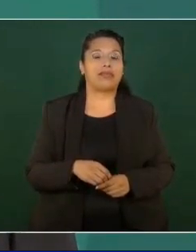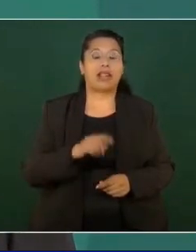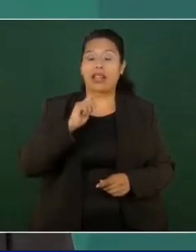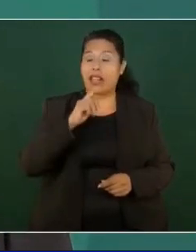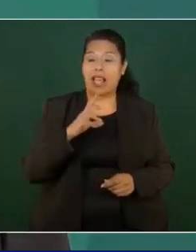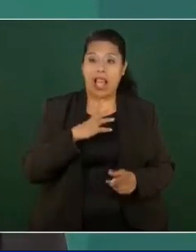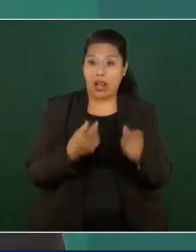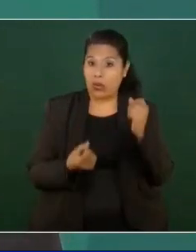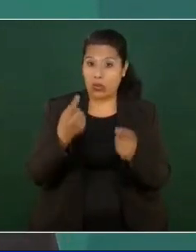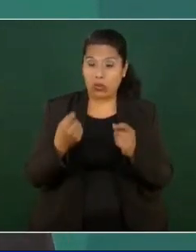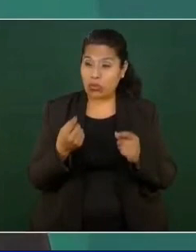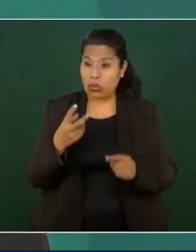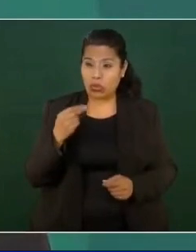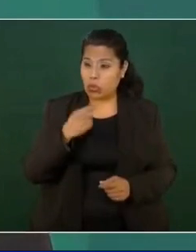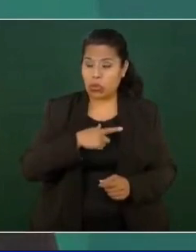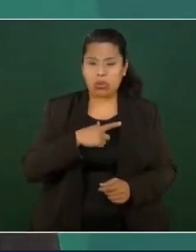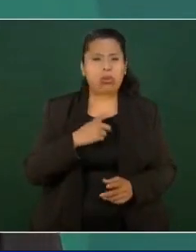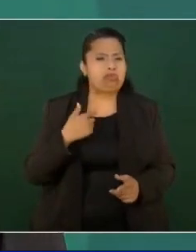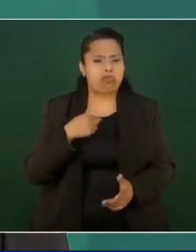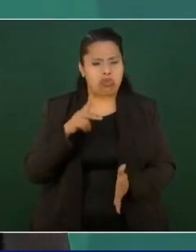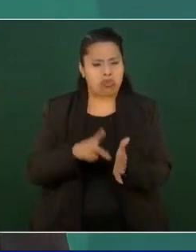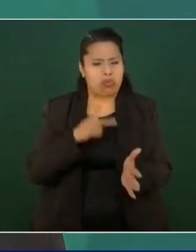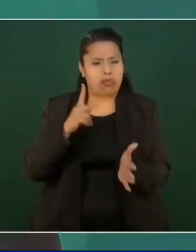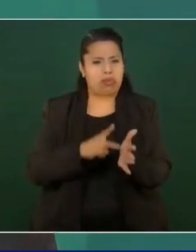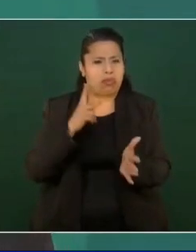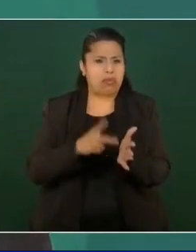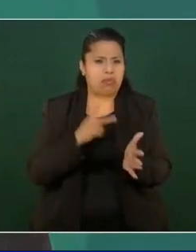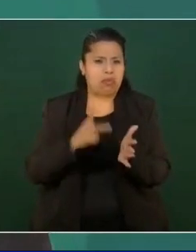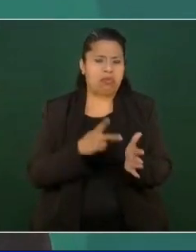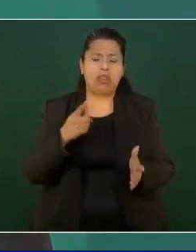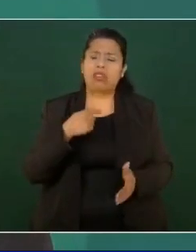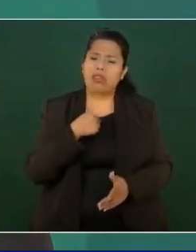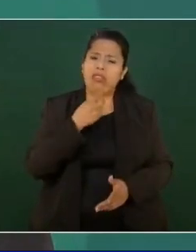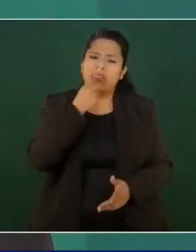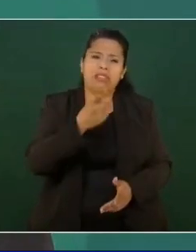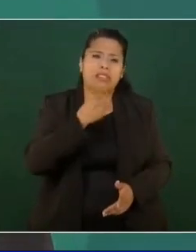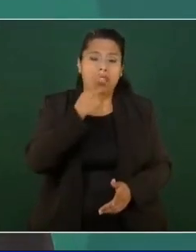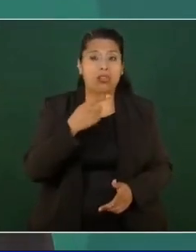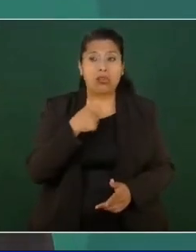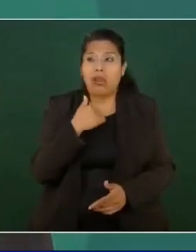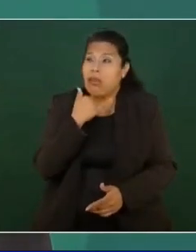tengo que seguir repitiendo, ofrezco disculpa.